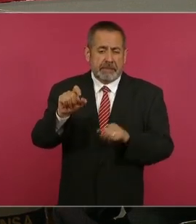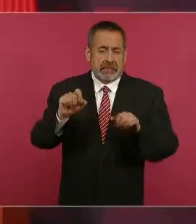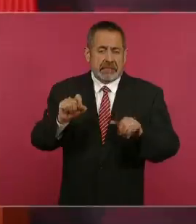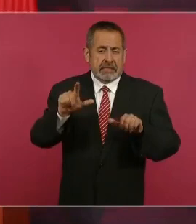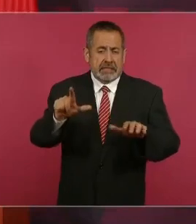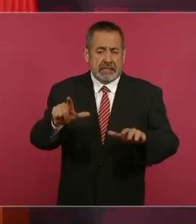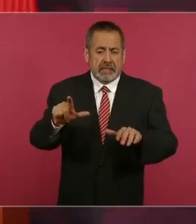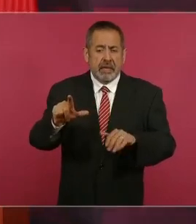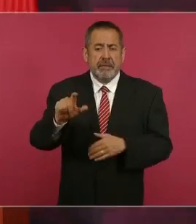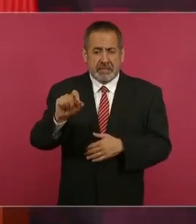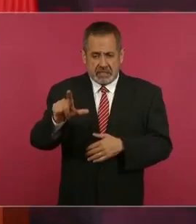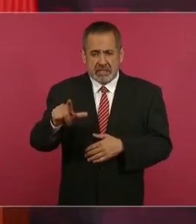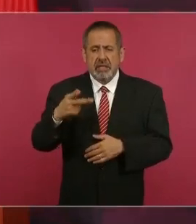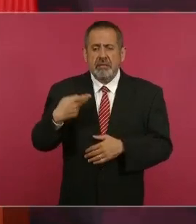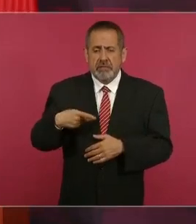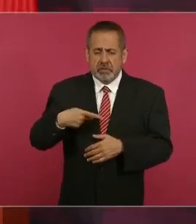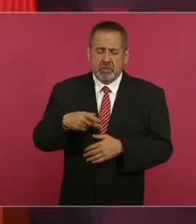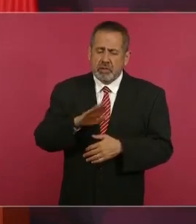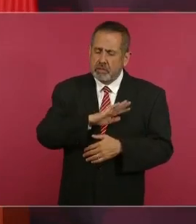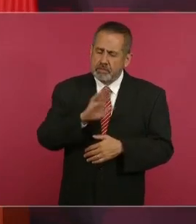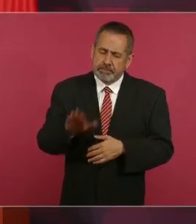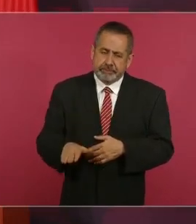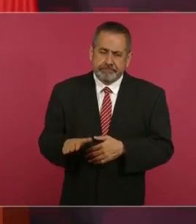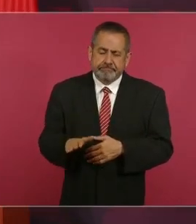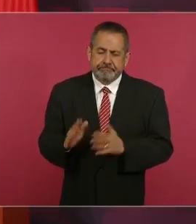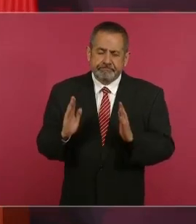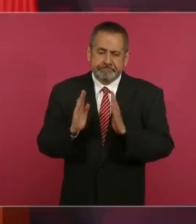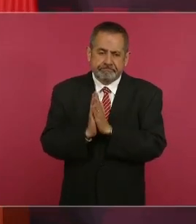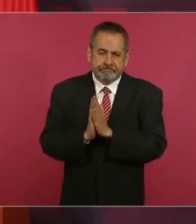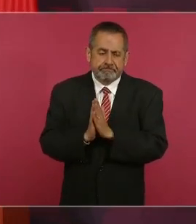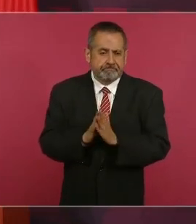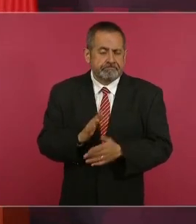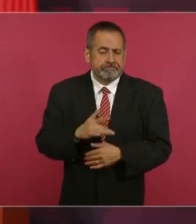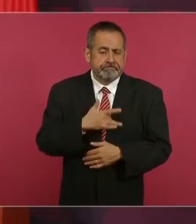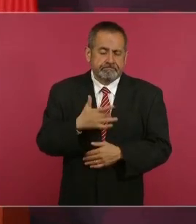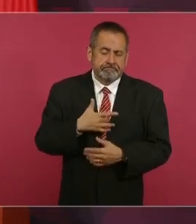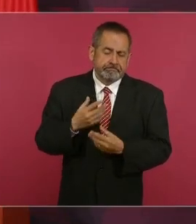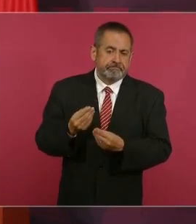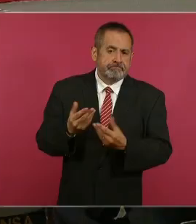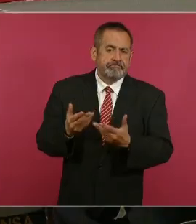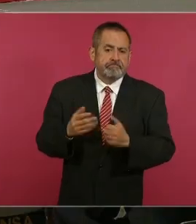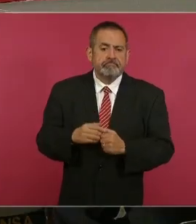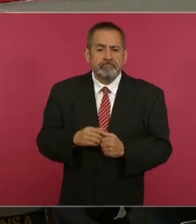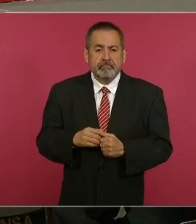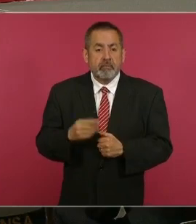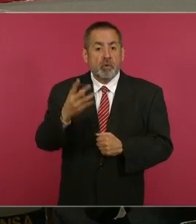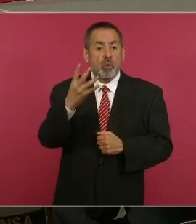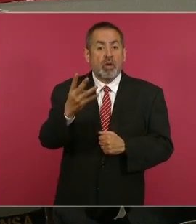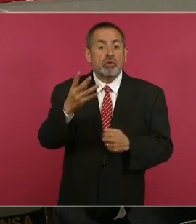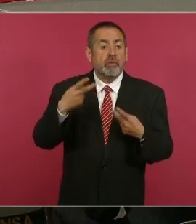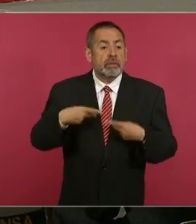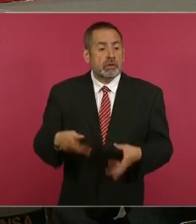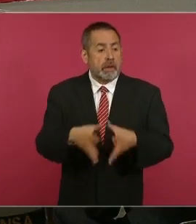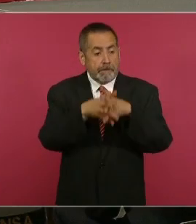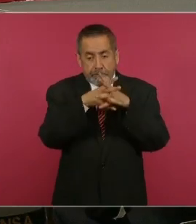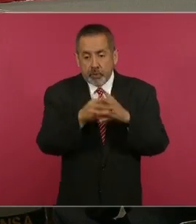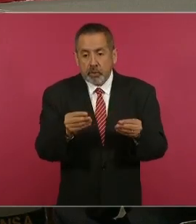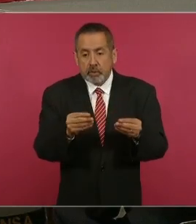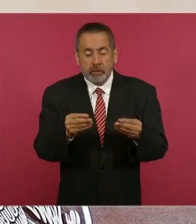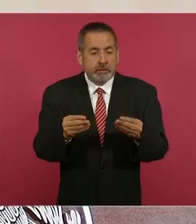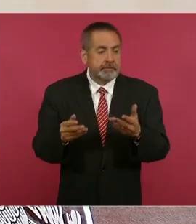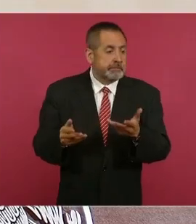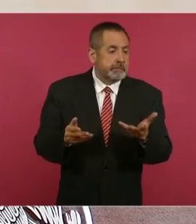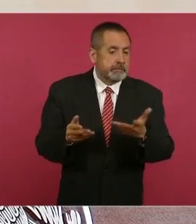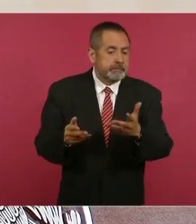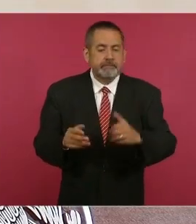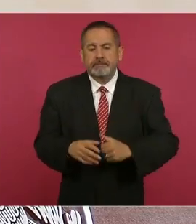27 personas fallecidas, lamentablemente. Son 4 personas desaparecidas hasta el momento.